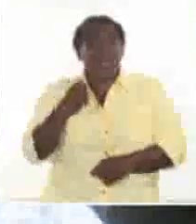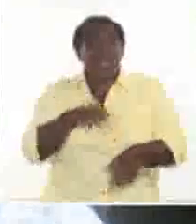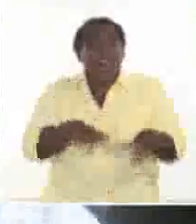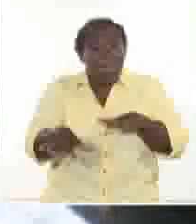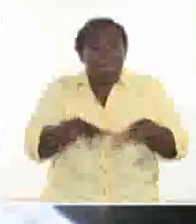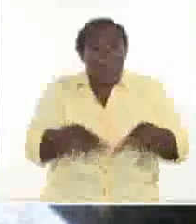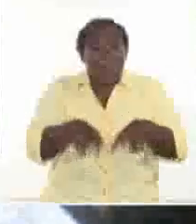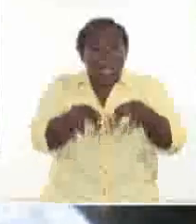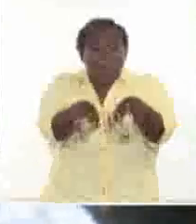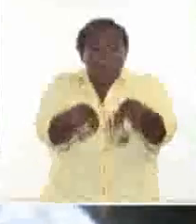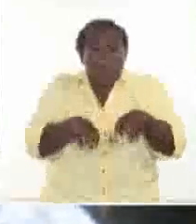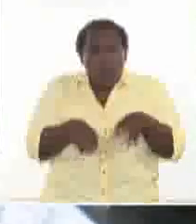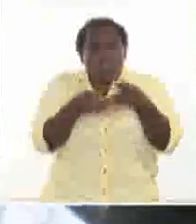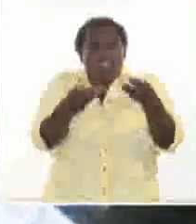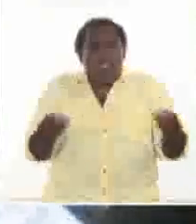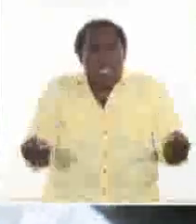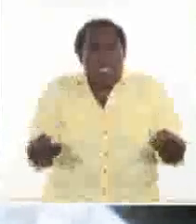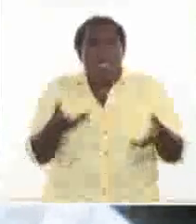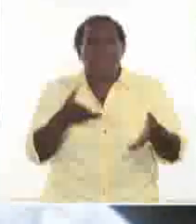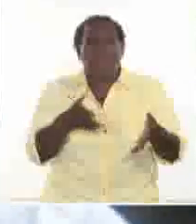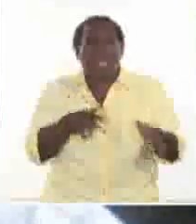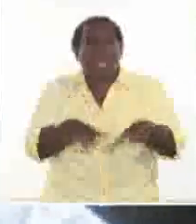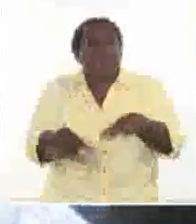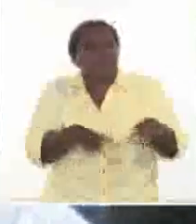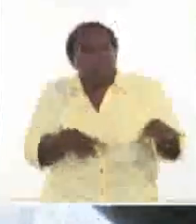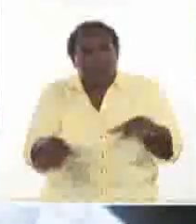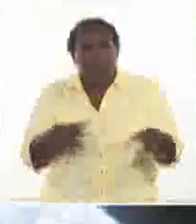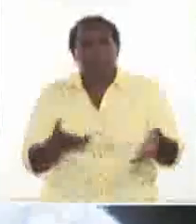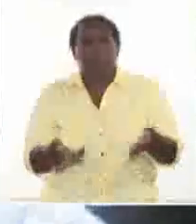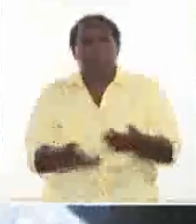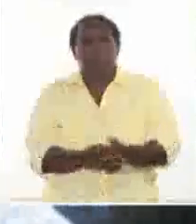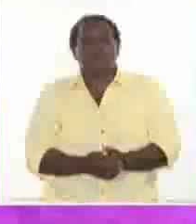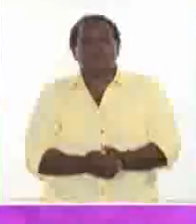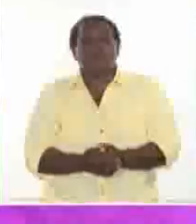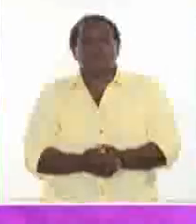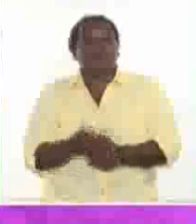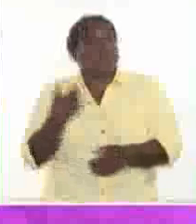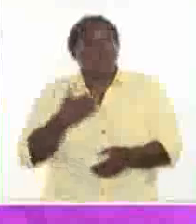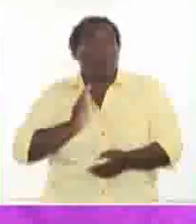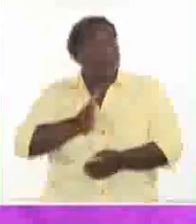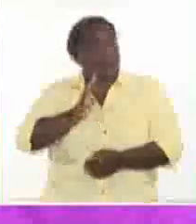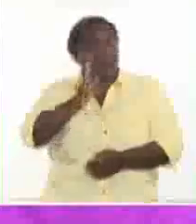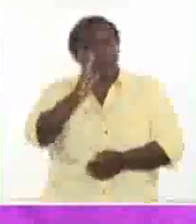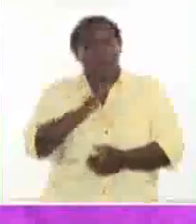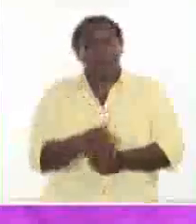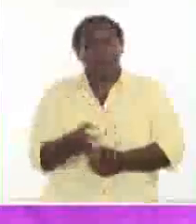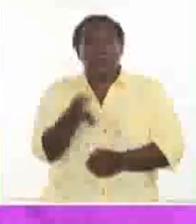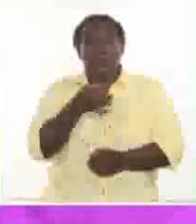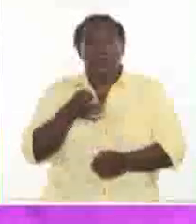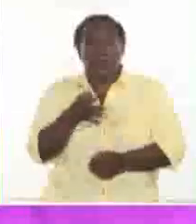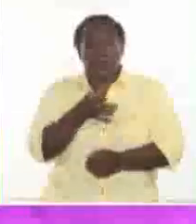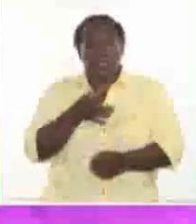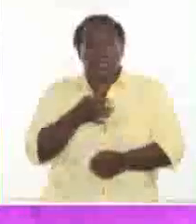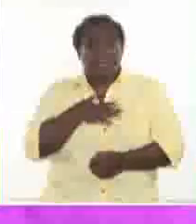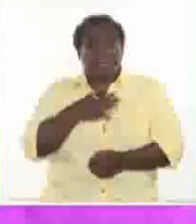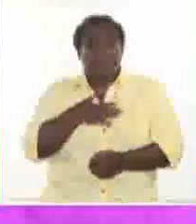tierra, para su movimiento, y hay que tirar para adelante. Este municipio es un municipio